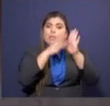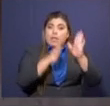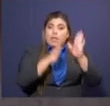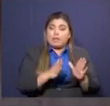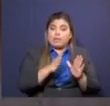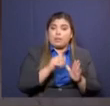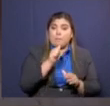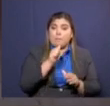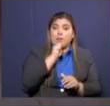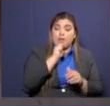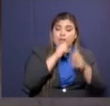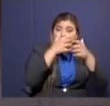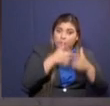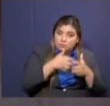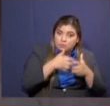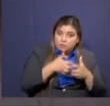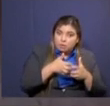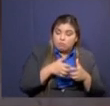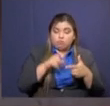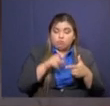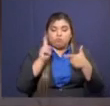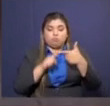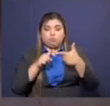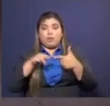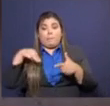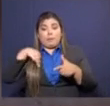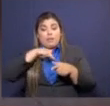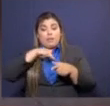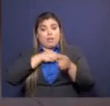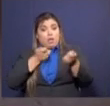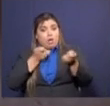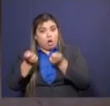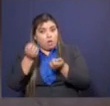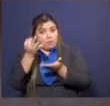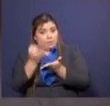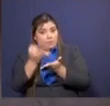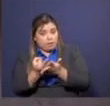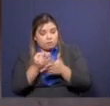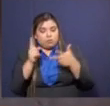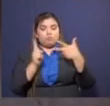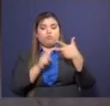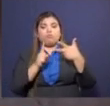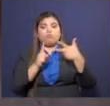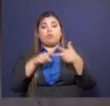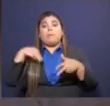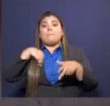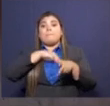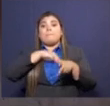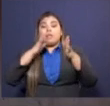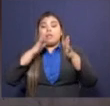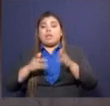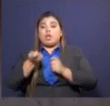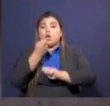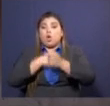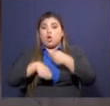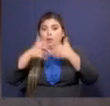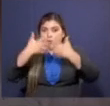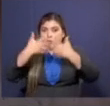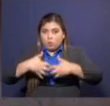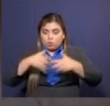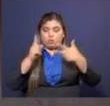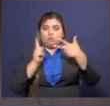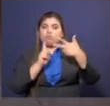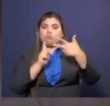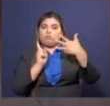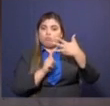privado, del Ministerio de Economía y Finanzas, del Ministerio de Comercio e Industria,